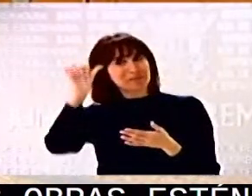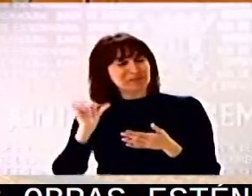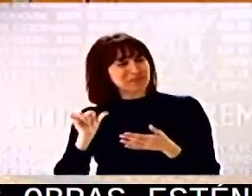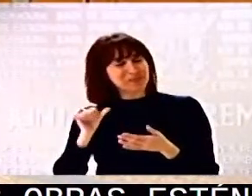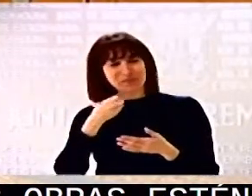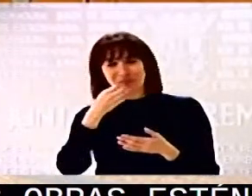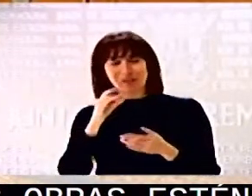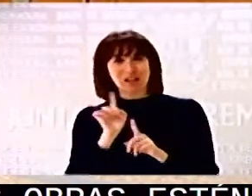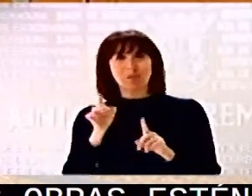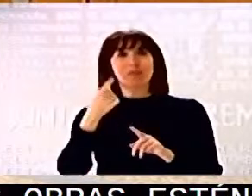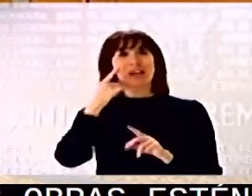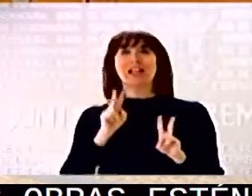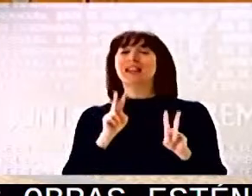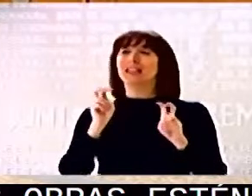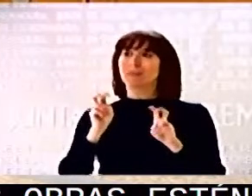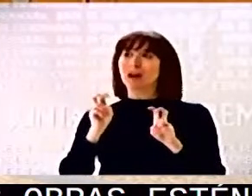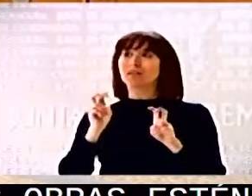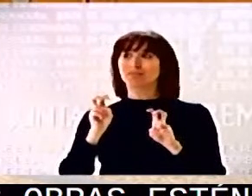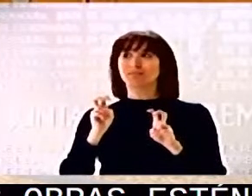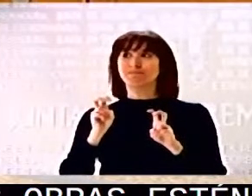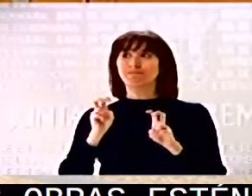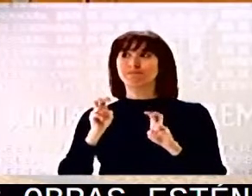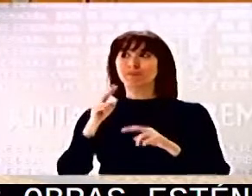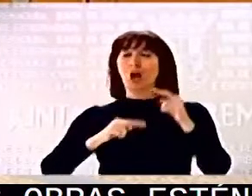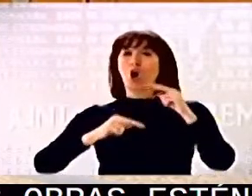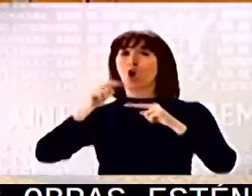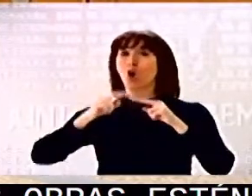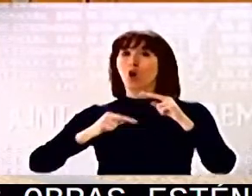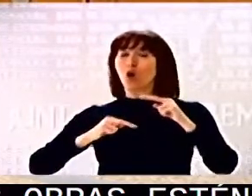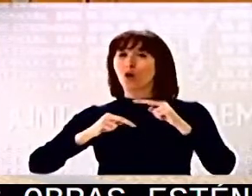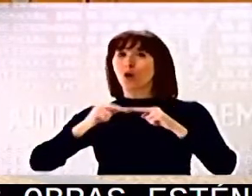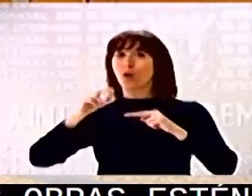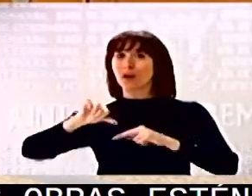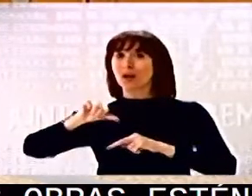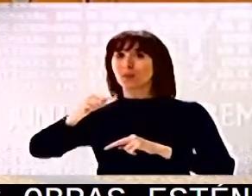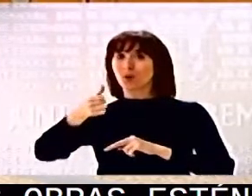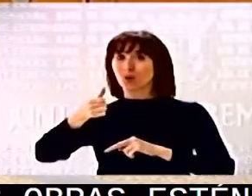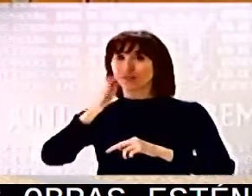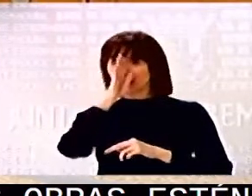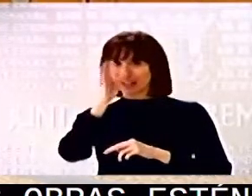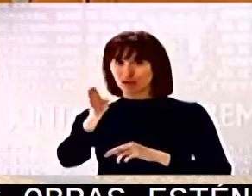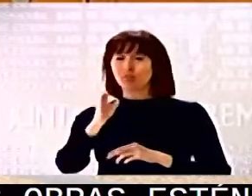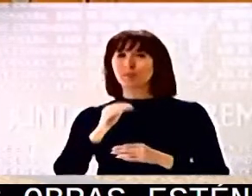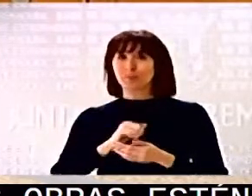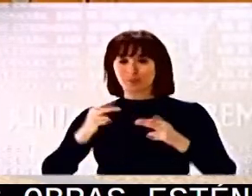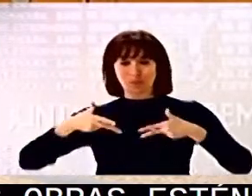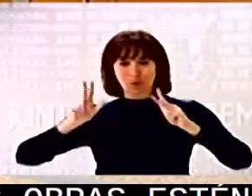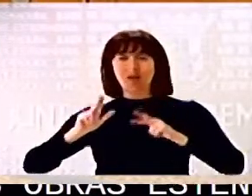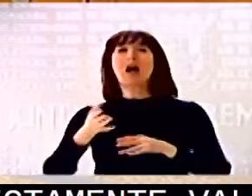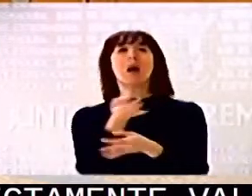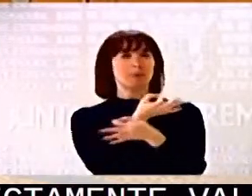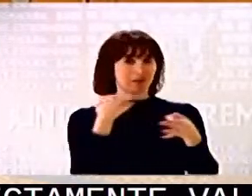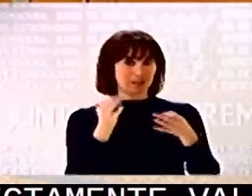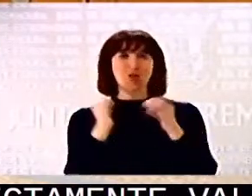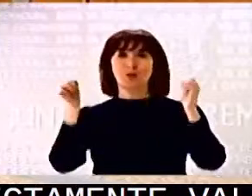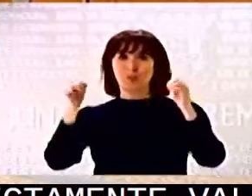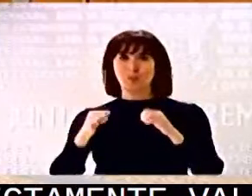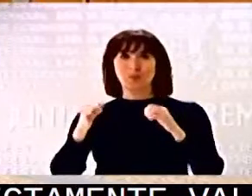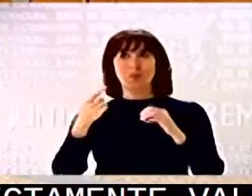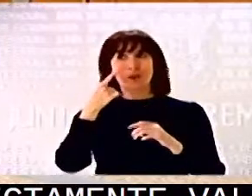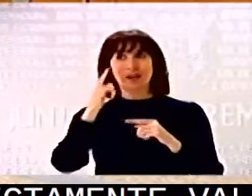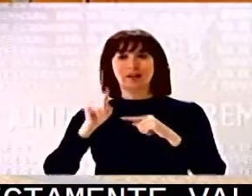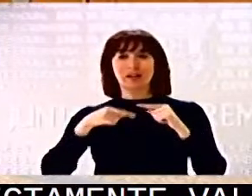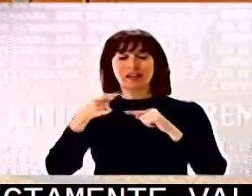La licitación, es la licitación de las obras. Directamente. Vale, perfecto. Y por otro lado, al